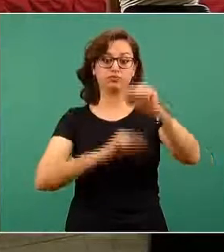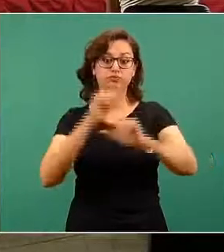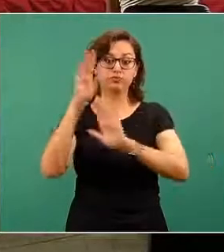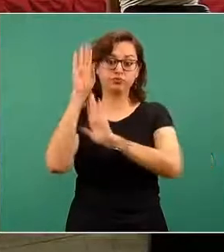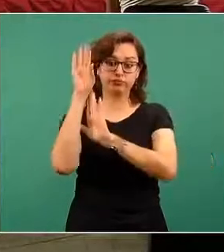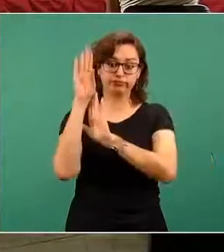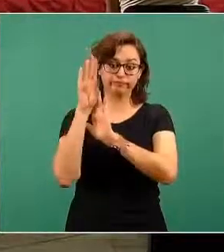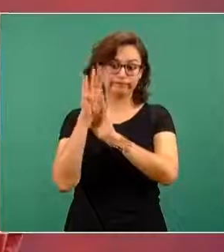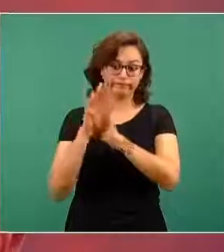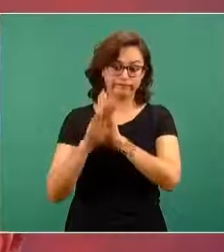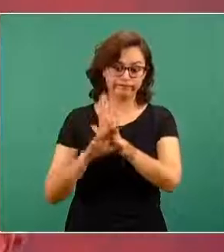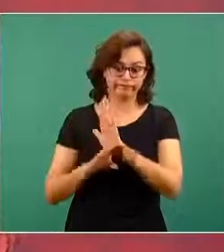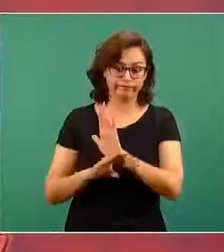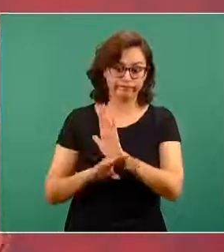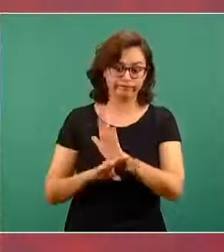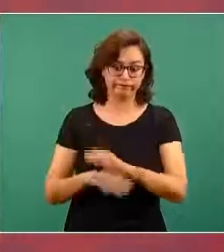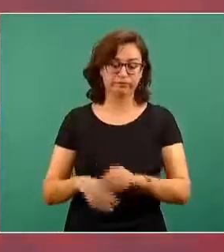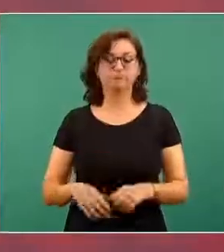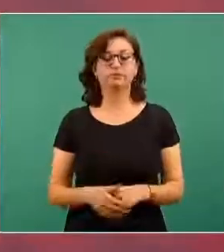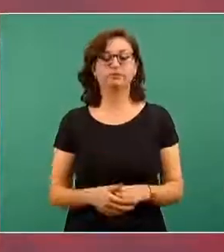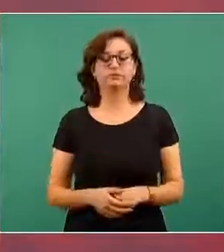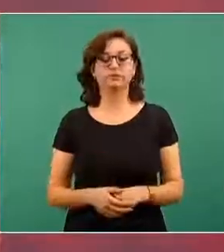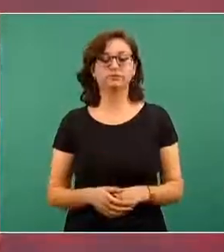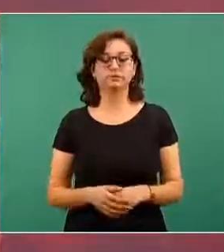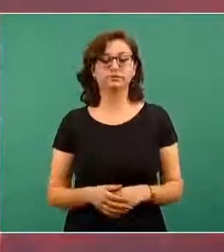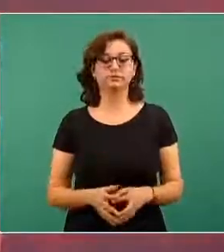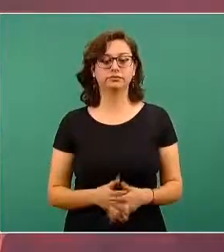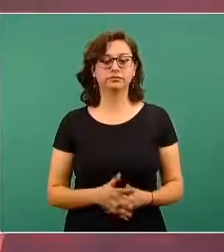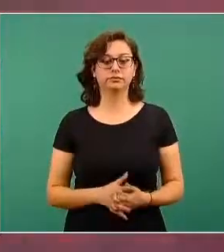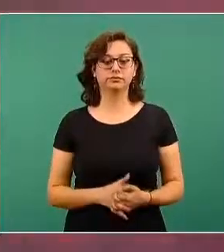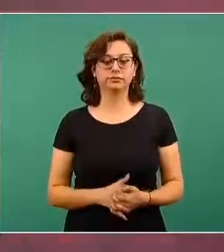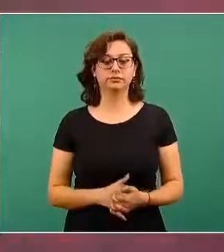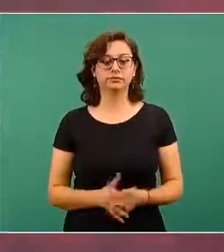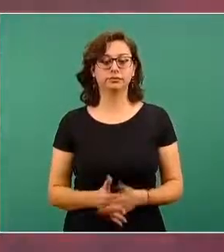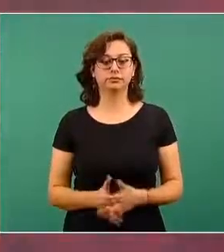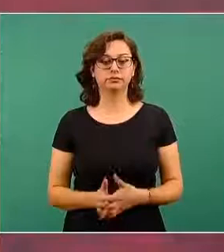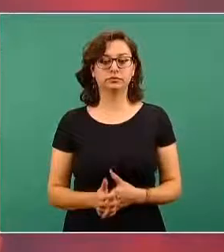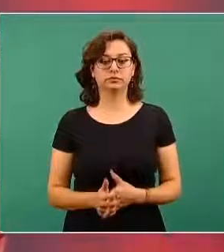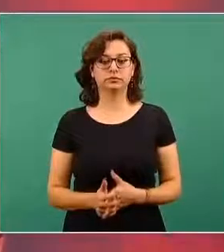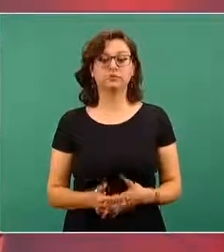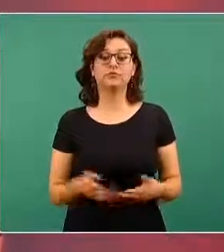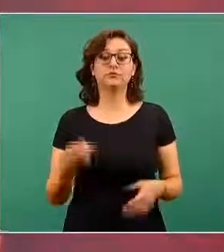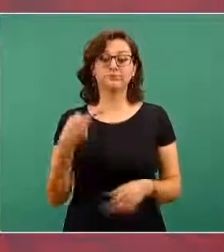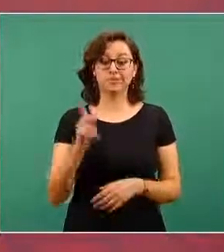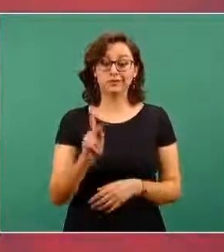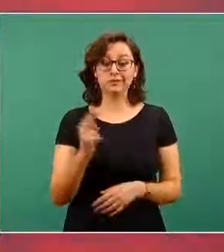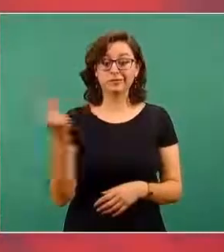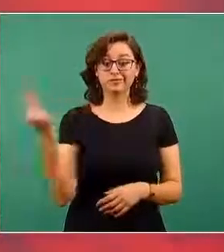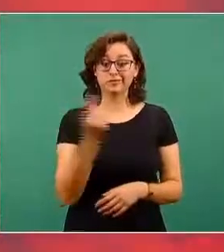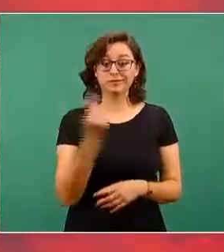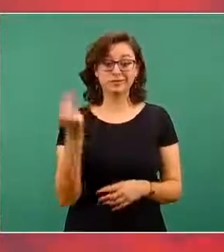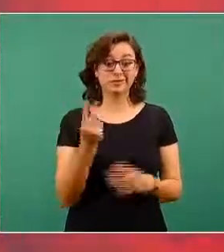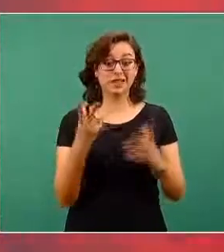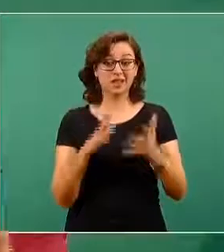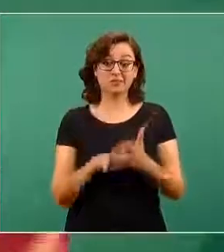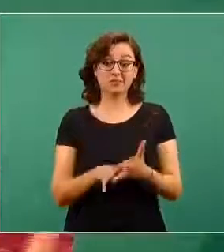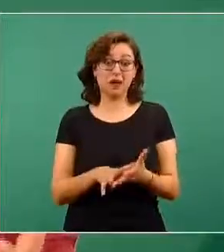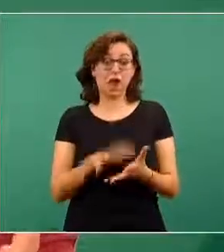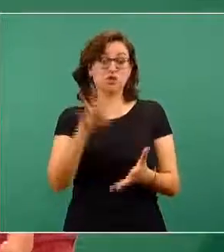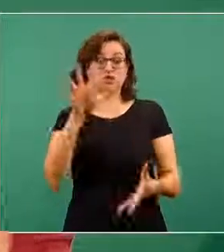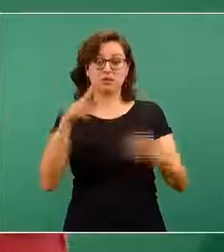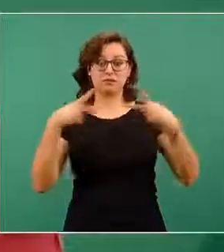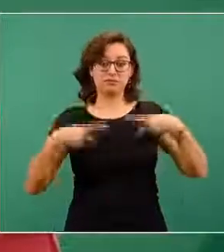de nuevos casos. Pero se requiere que sea un porcentaje amplio de la población la